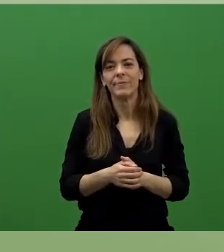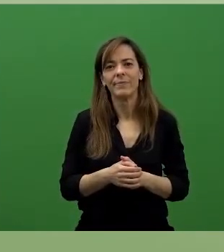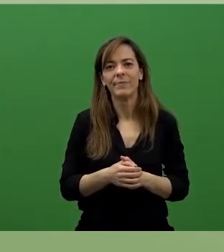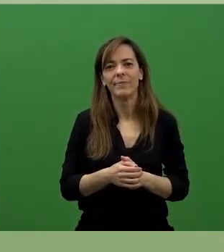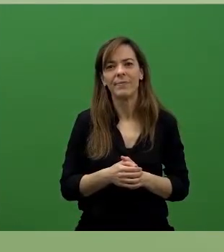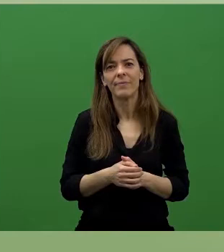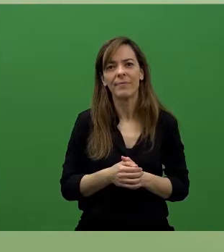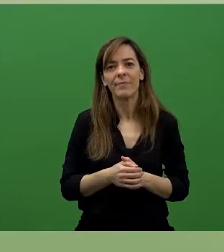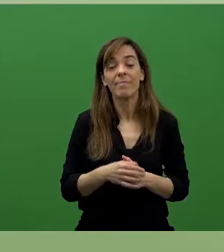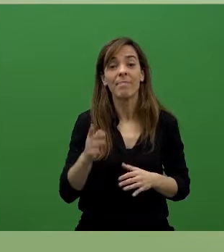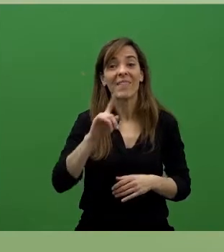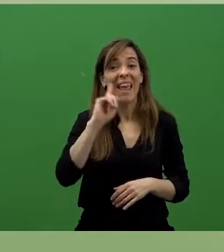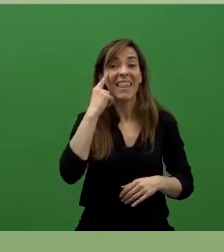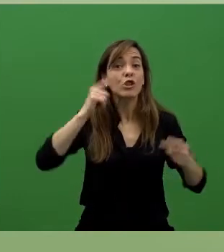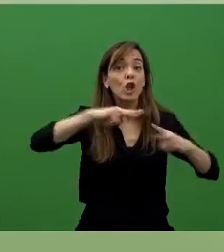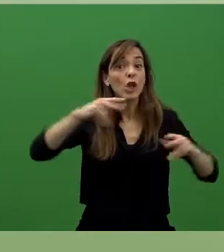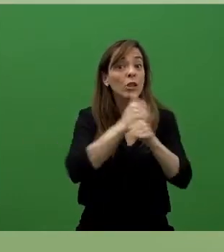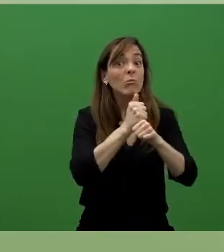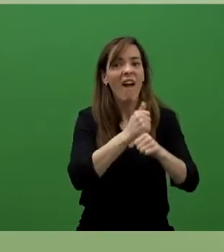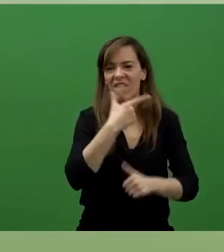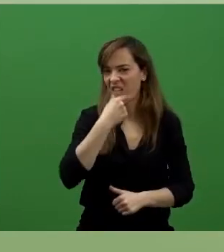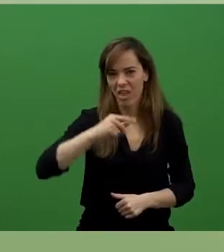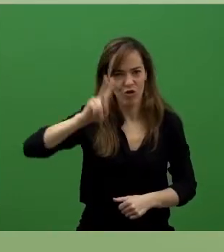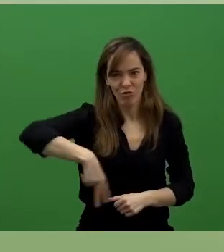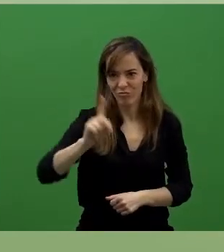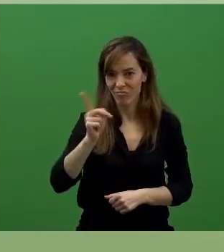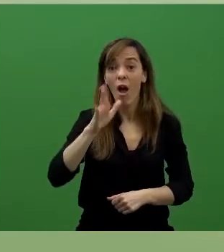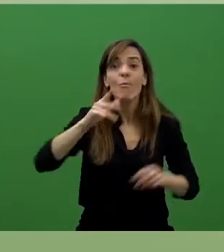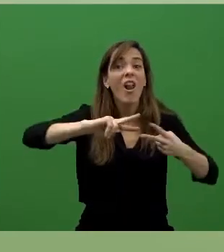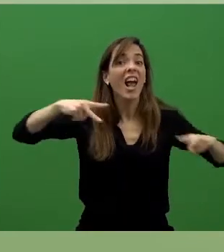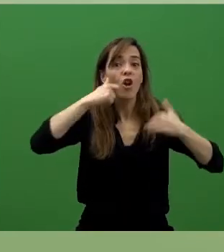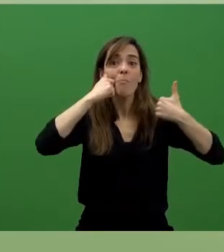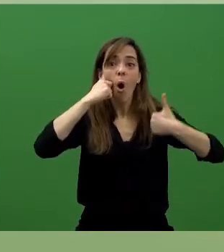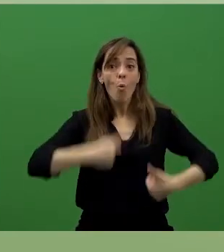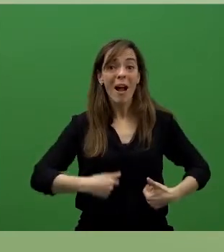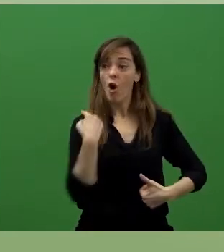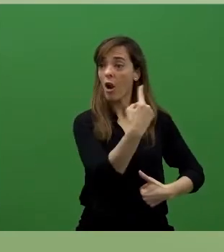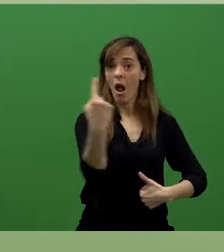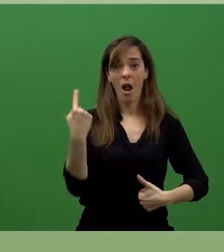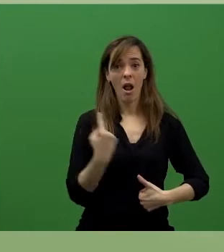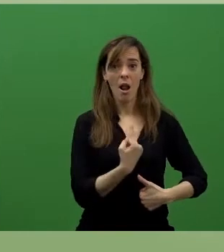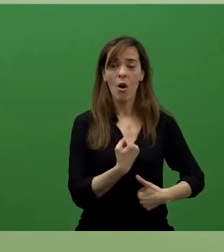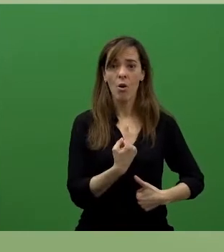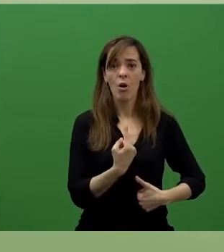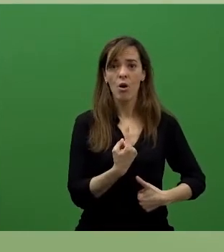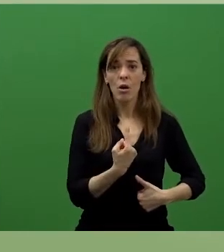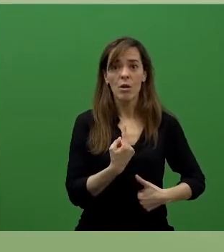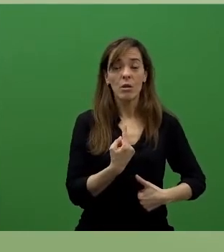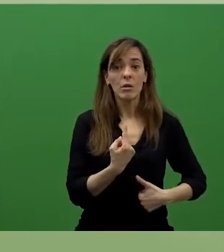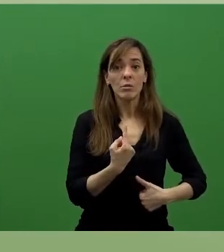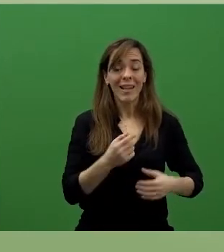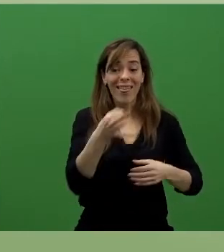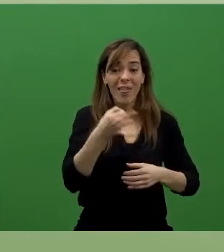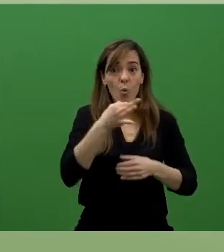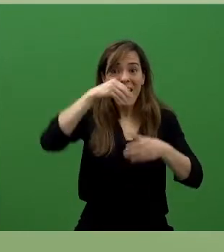Pero tener el diagnóstico genético no es fácil. No es fácil porque el genoma humano, cada uno de nosotros, tiene en cada una de